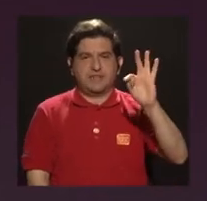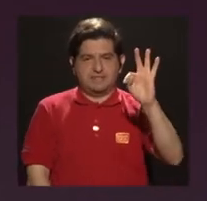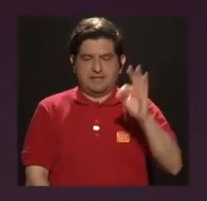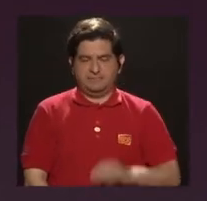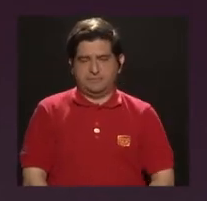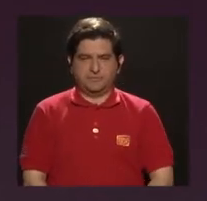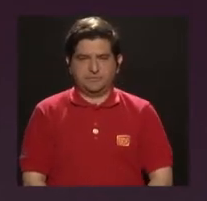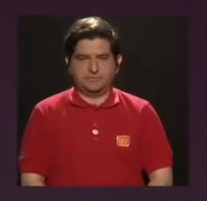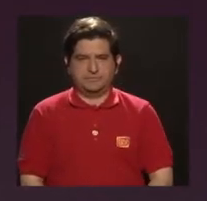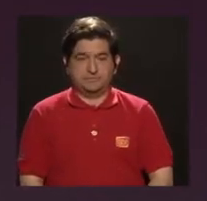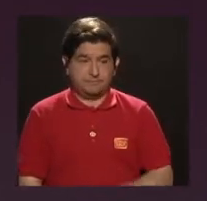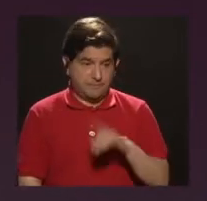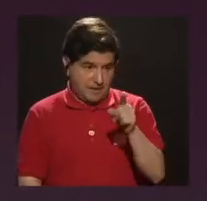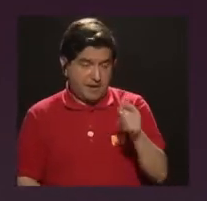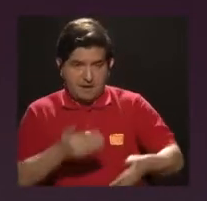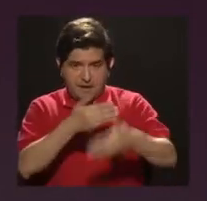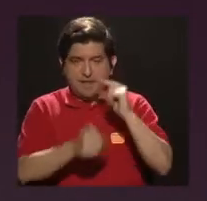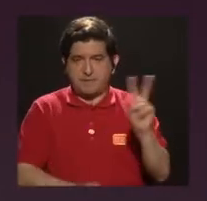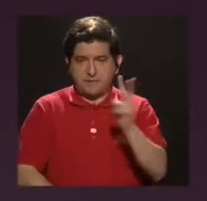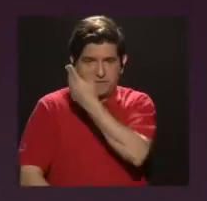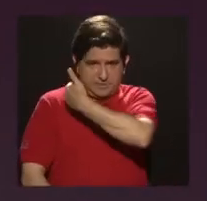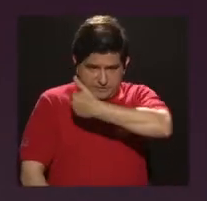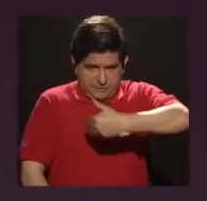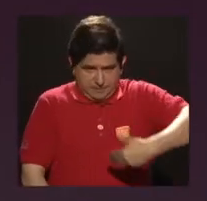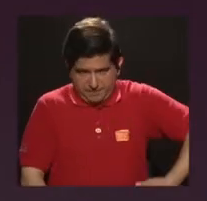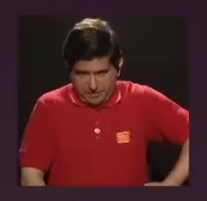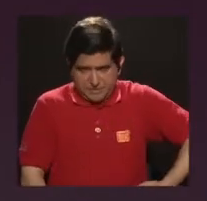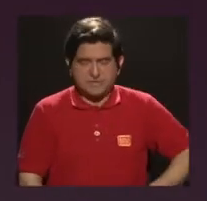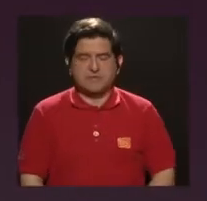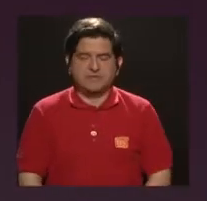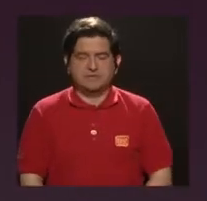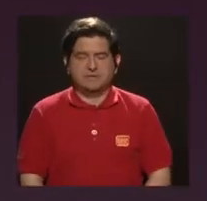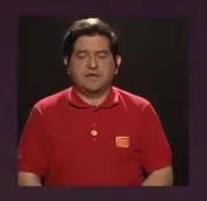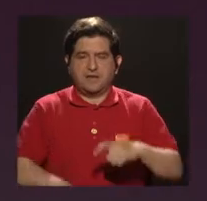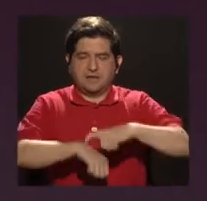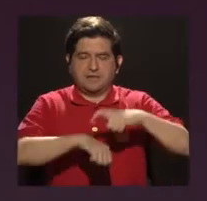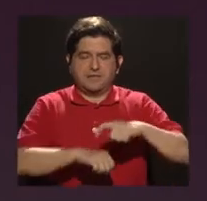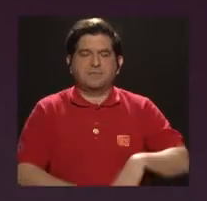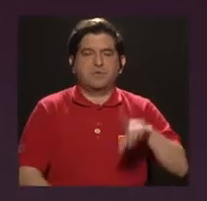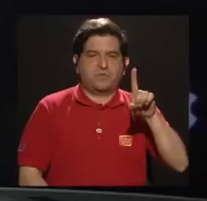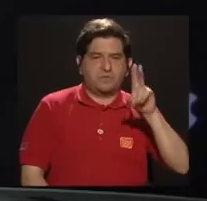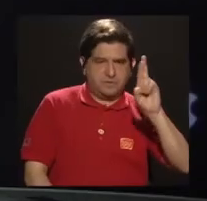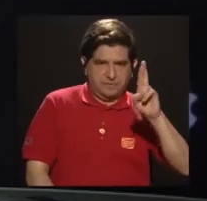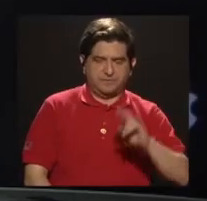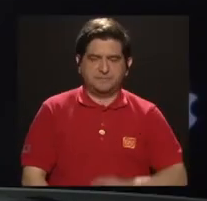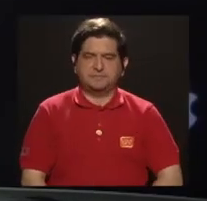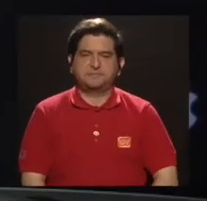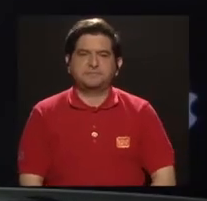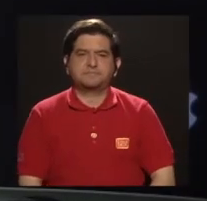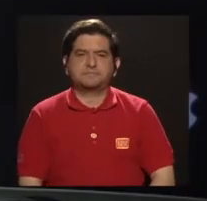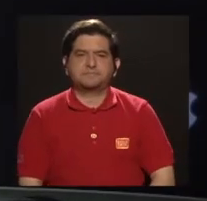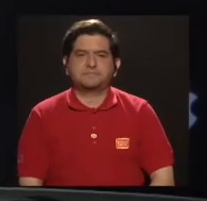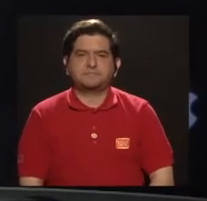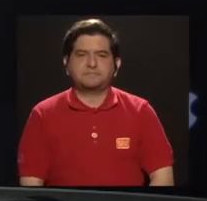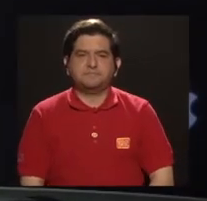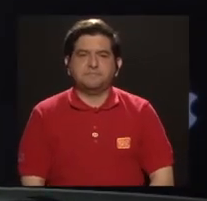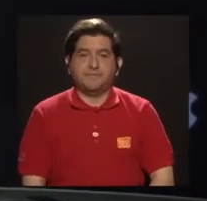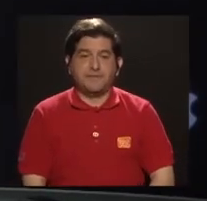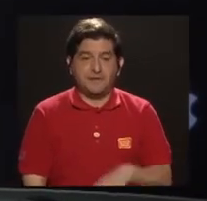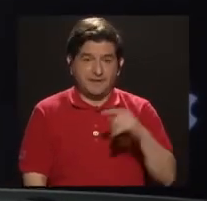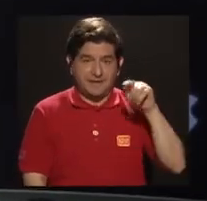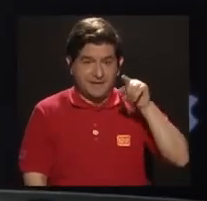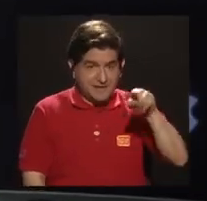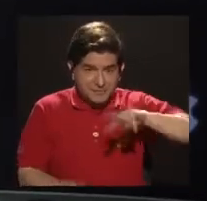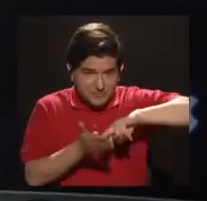quienes ejercía como vicepresidenta de la presidenta rousseff antes y estaba como con el enemigo